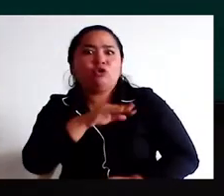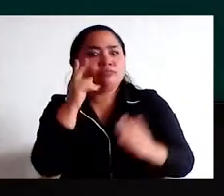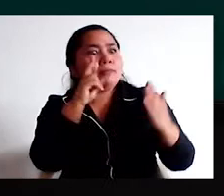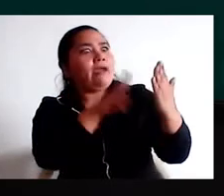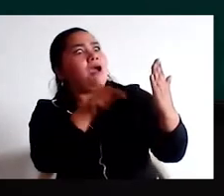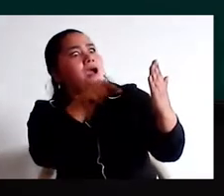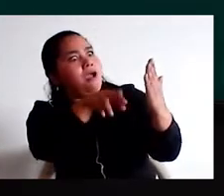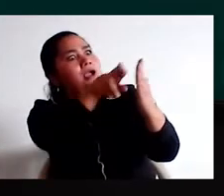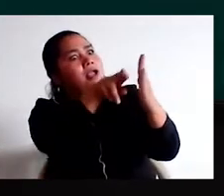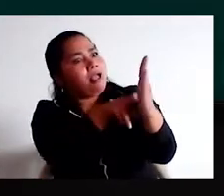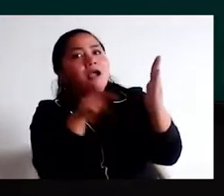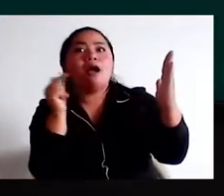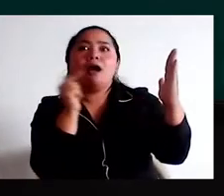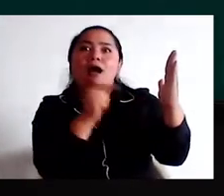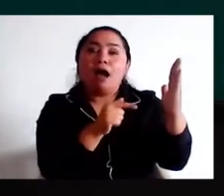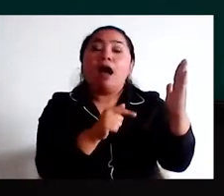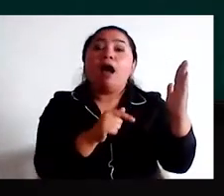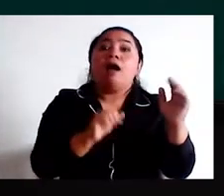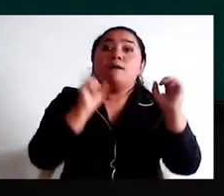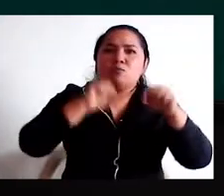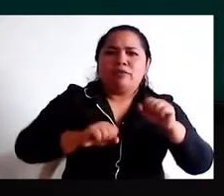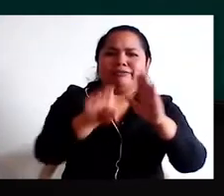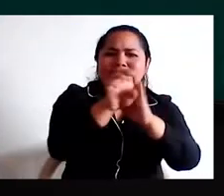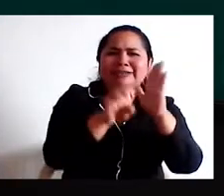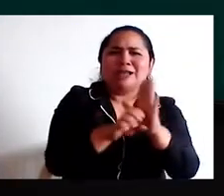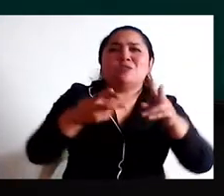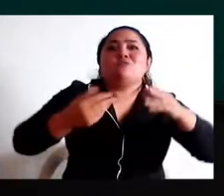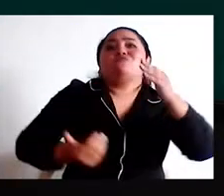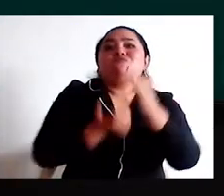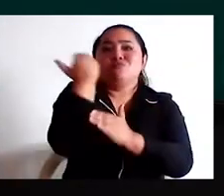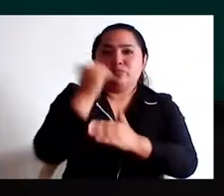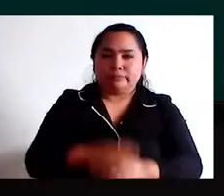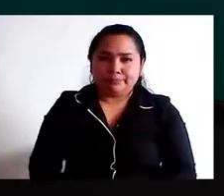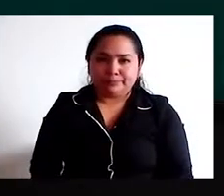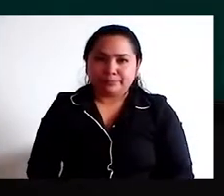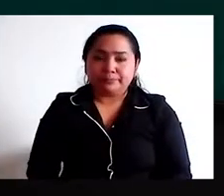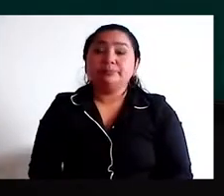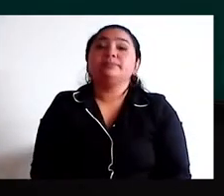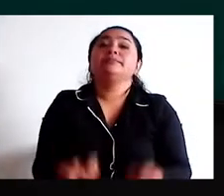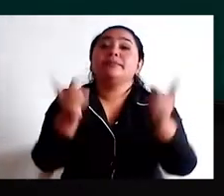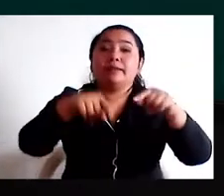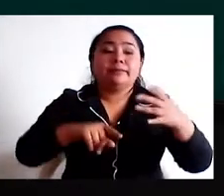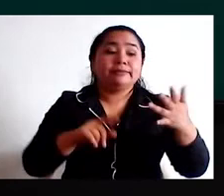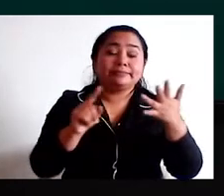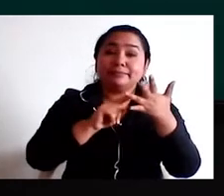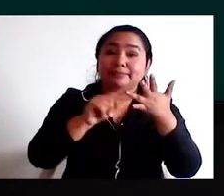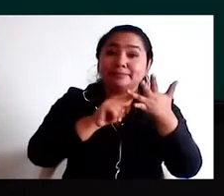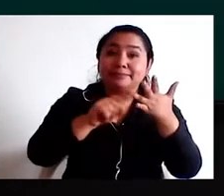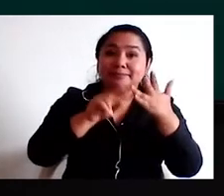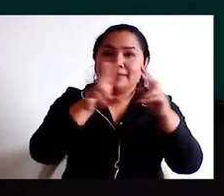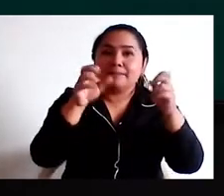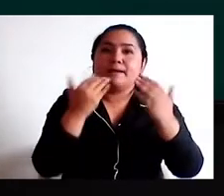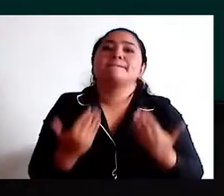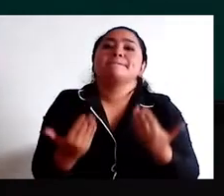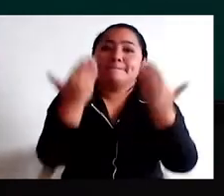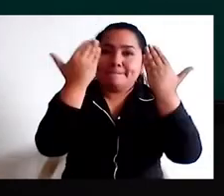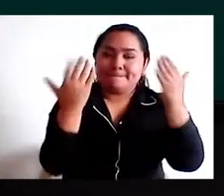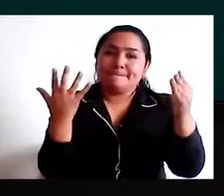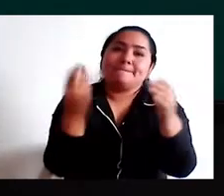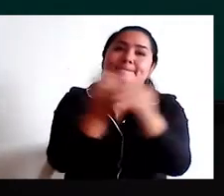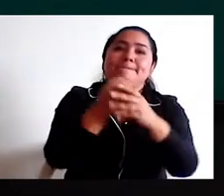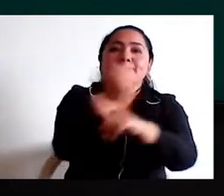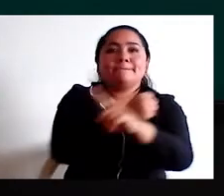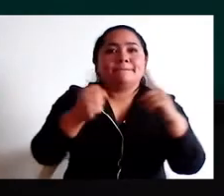reglamentación universitaria que nos ha permitido establecer el nuevo estatuto general por otra parte la dimensión de bienestar